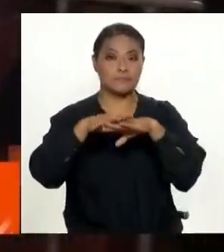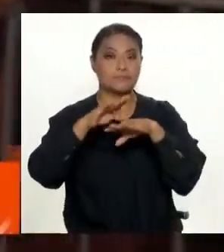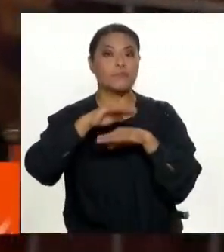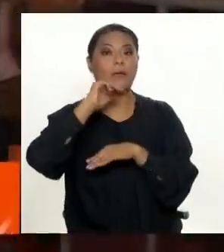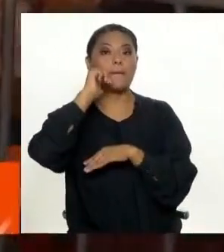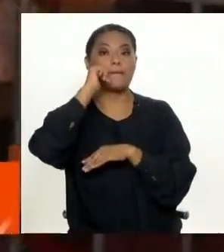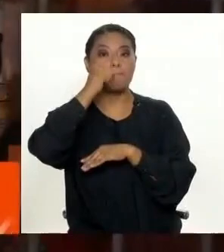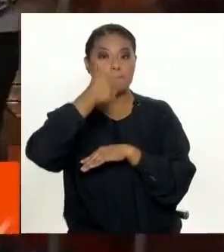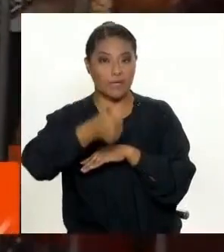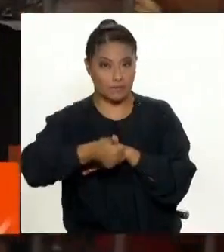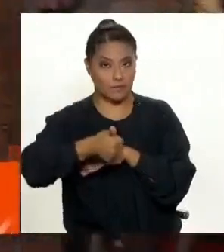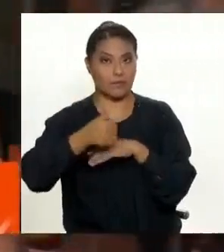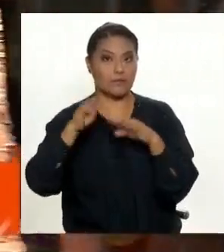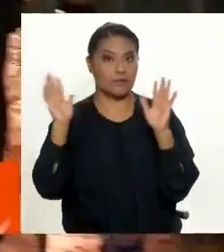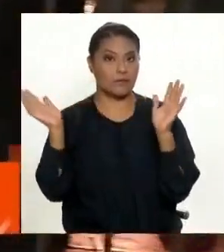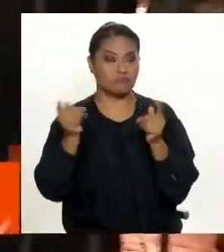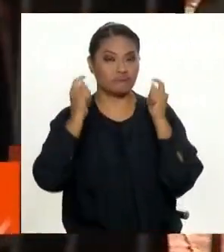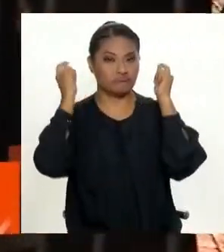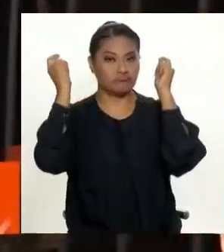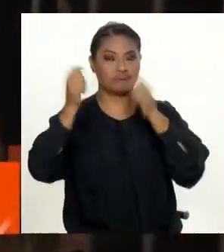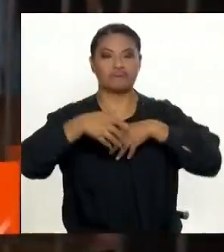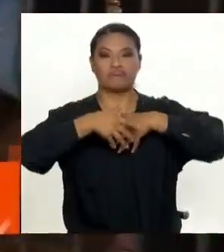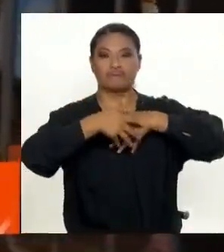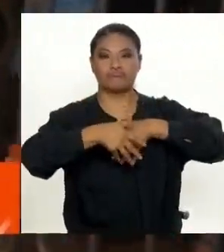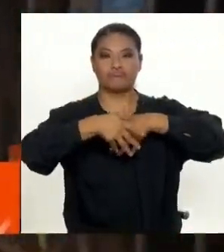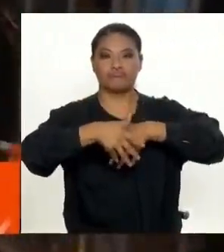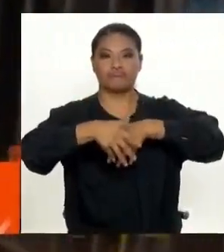va a hacer este gran despliegue,